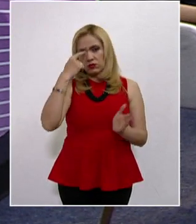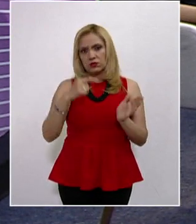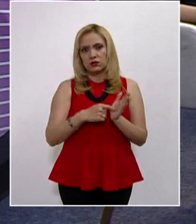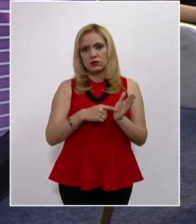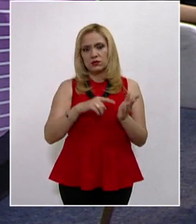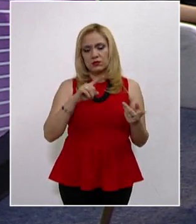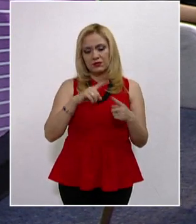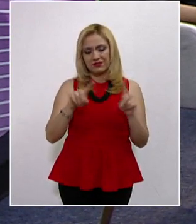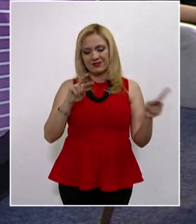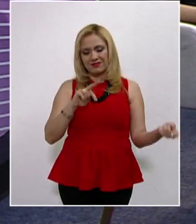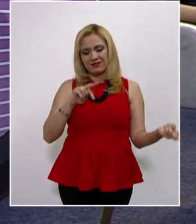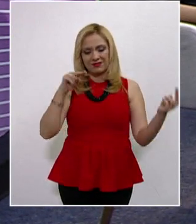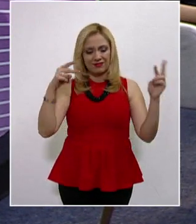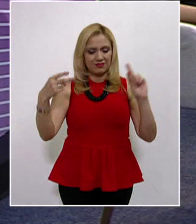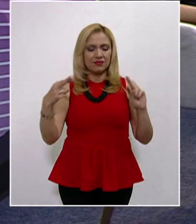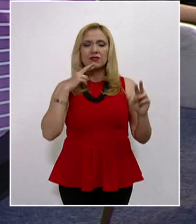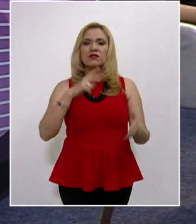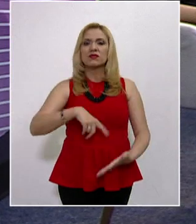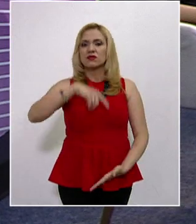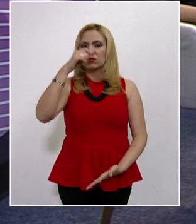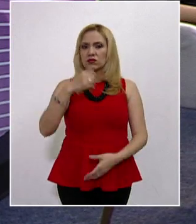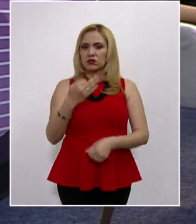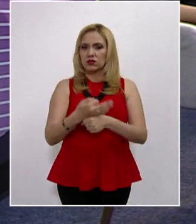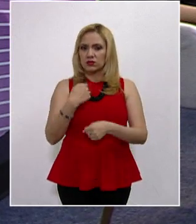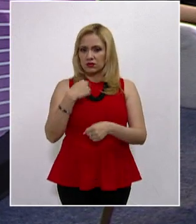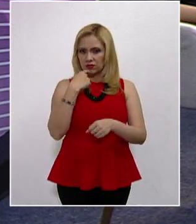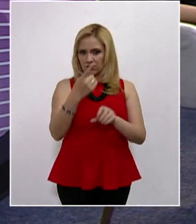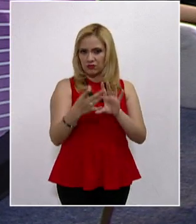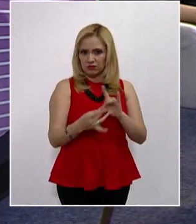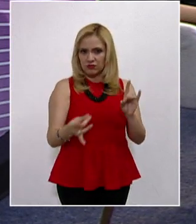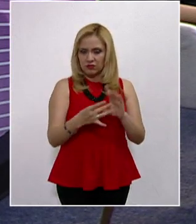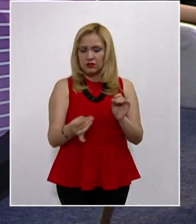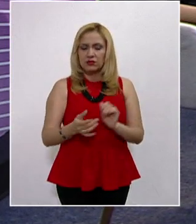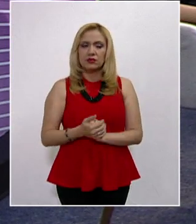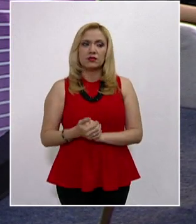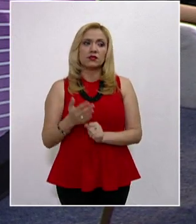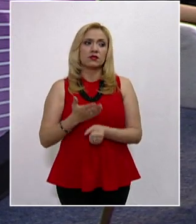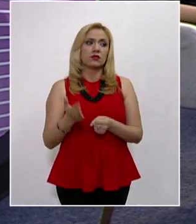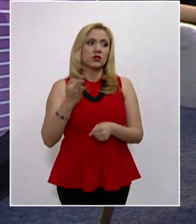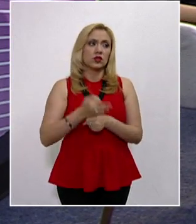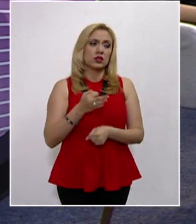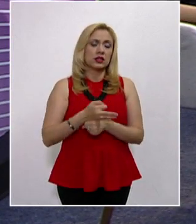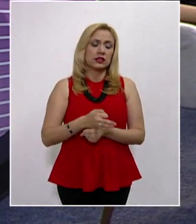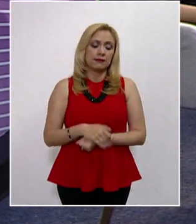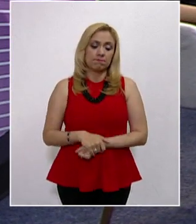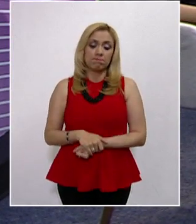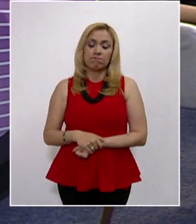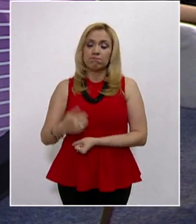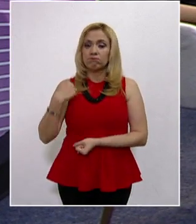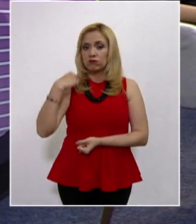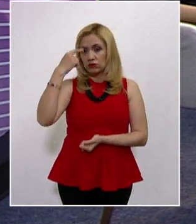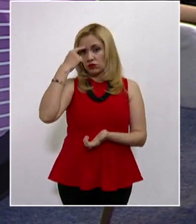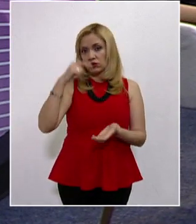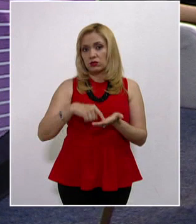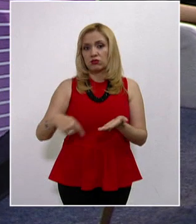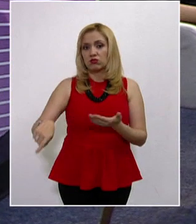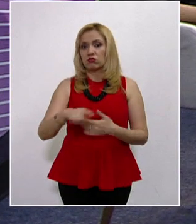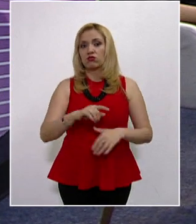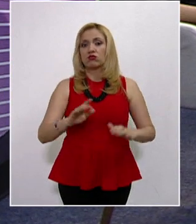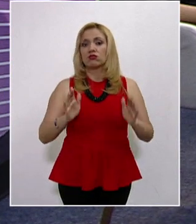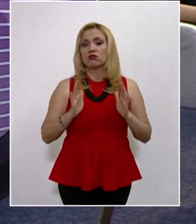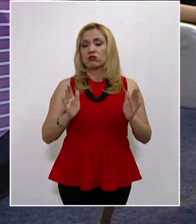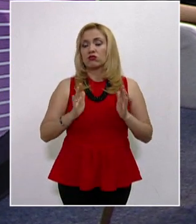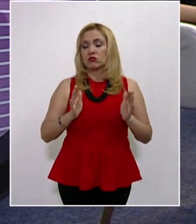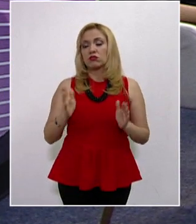sentido contrario precisamente a la sentencia que estamos comentando, ¿no? Digo, en este caso creo que pues las fuerzas militares